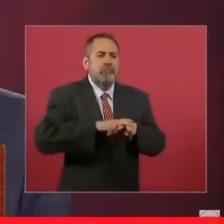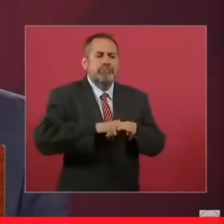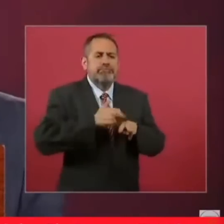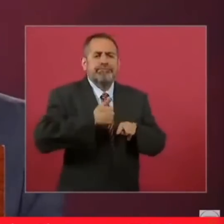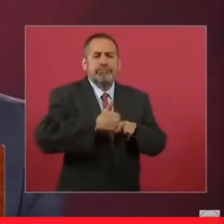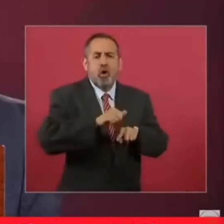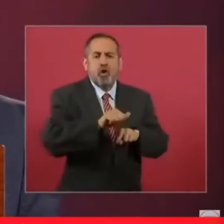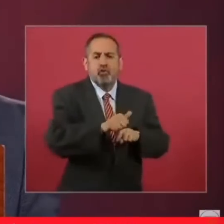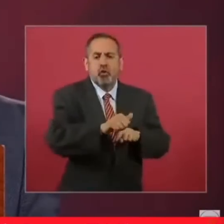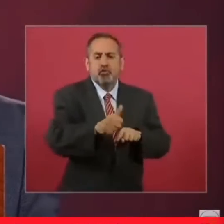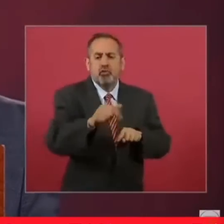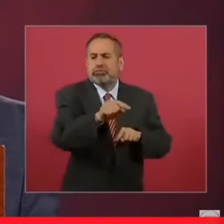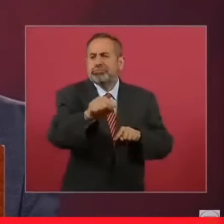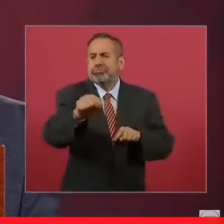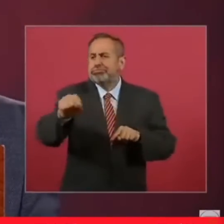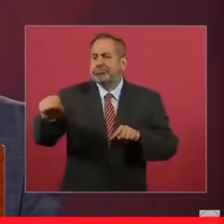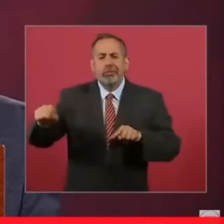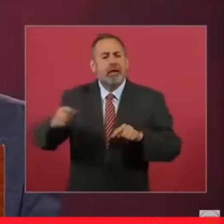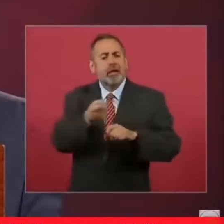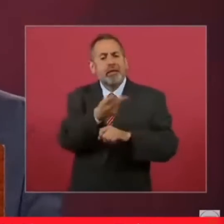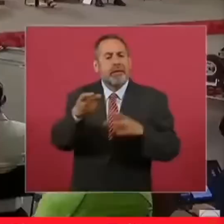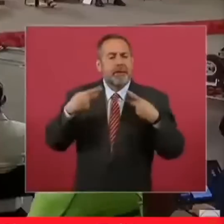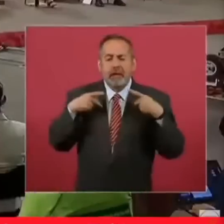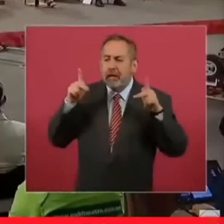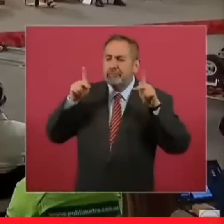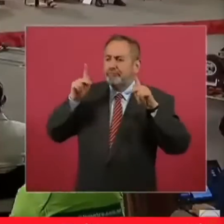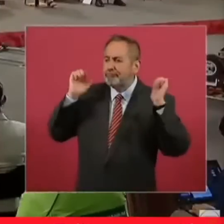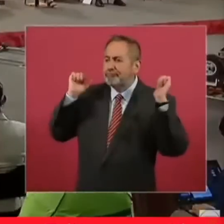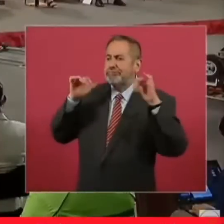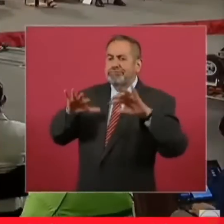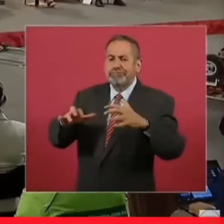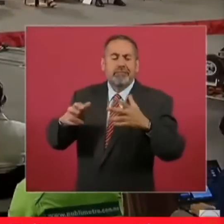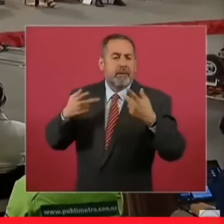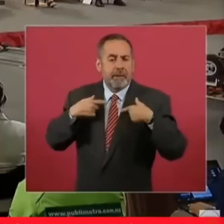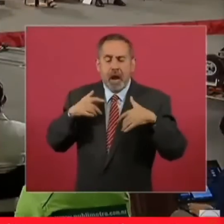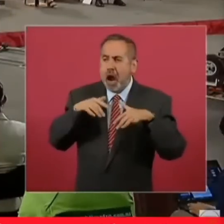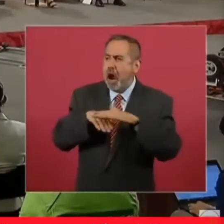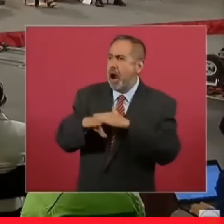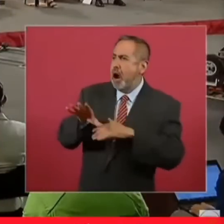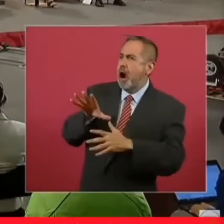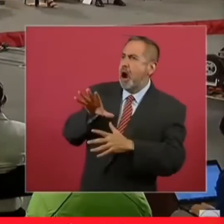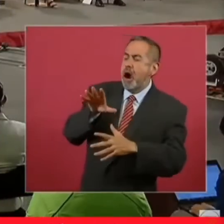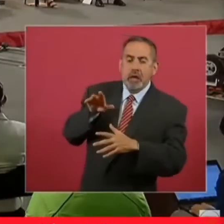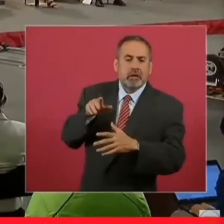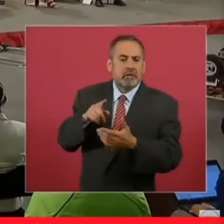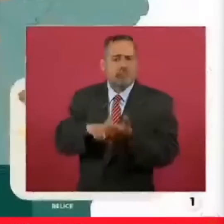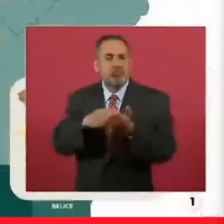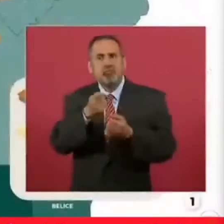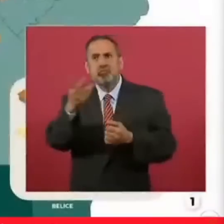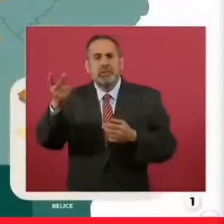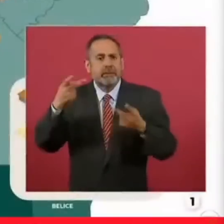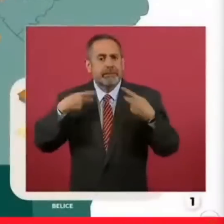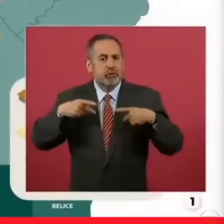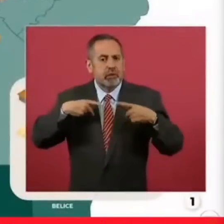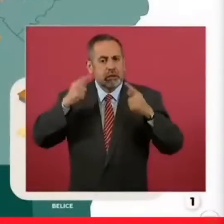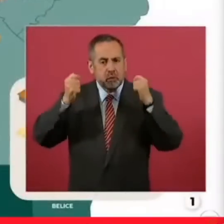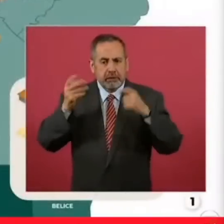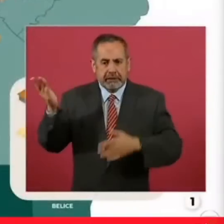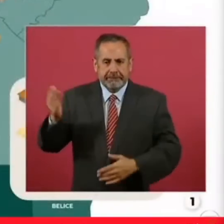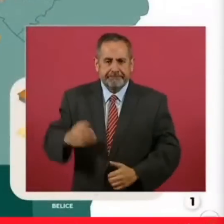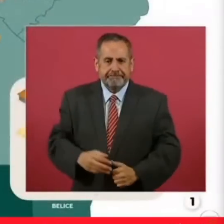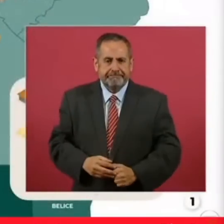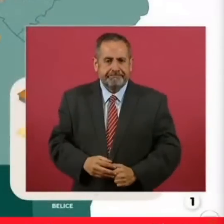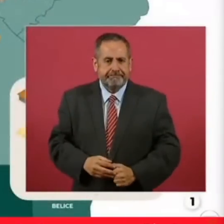a los visitantes, a la población y a mucha gente que se verá atraída